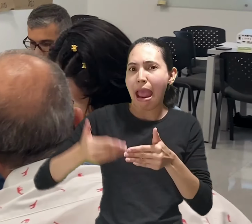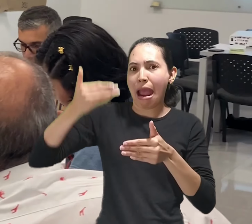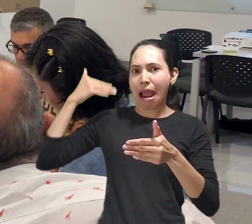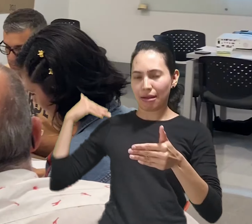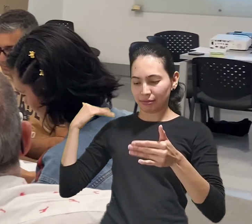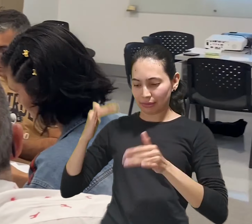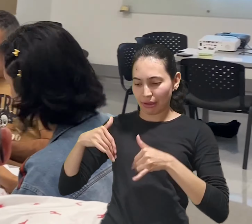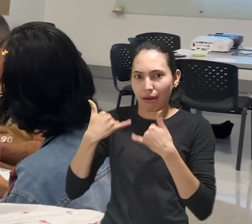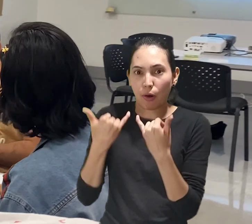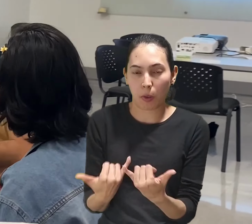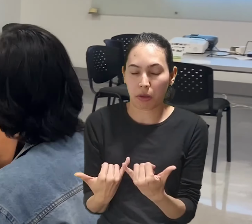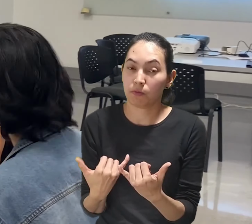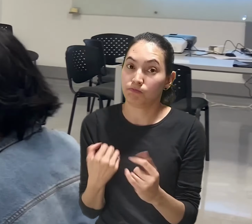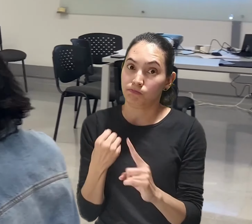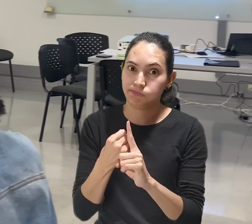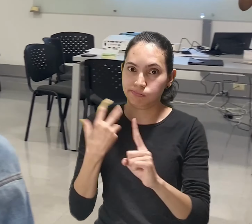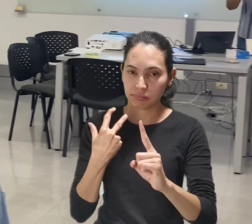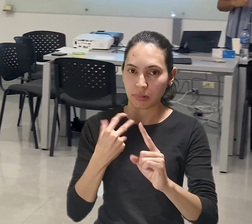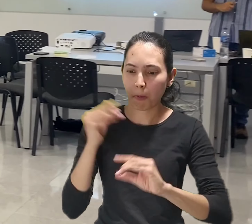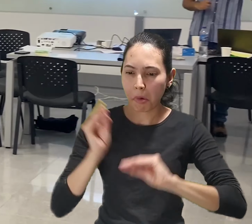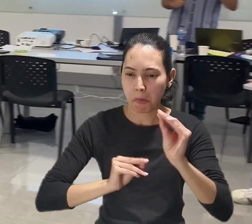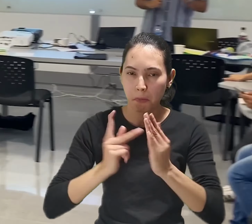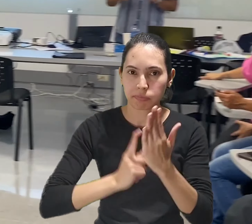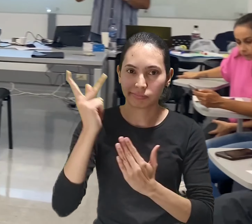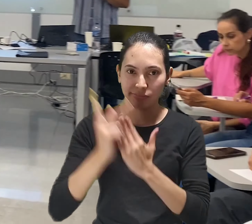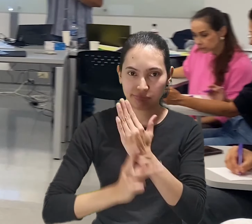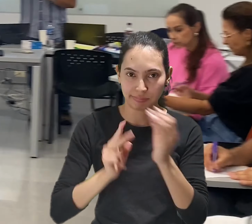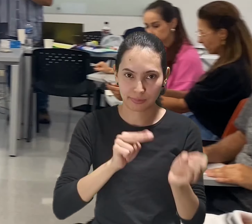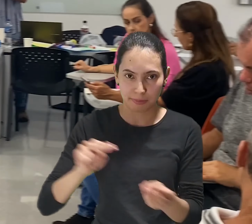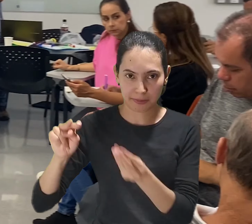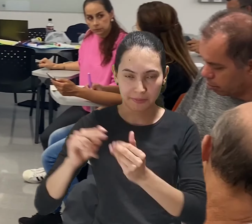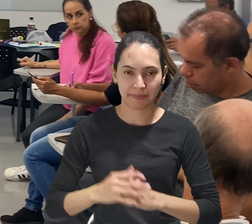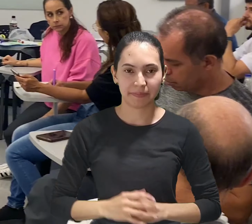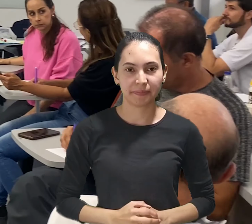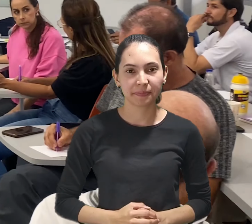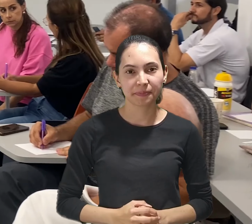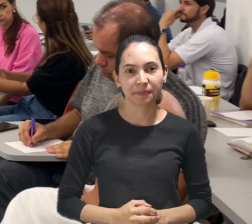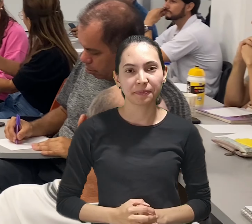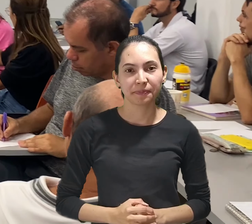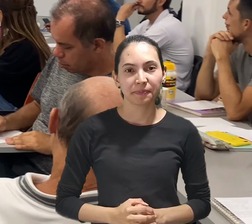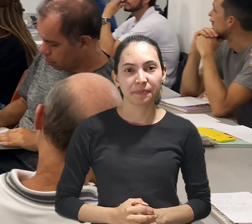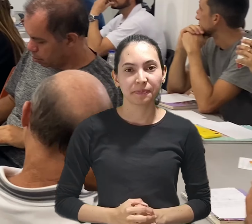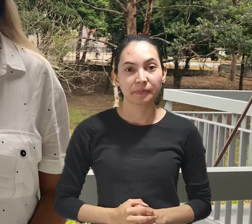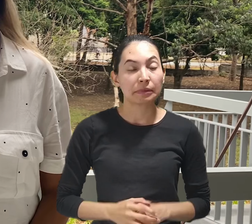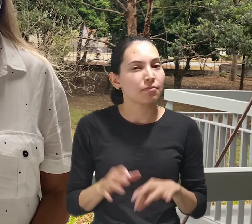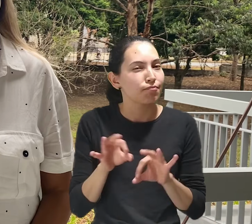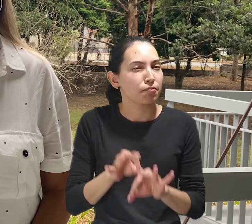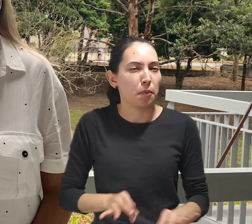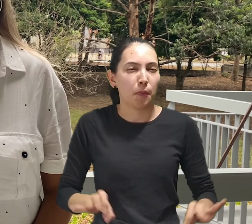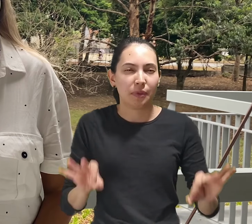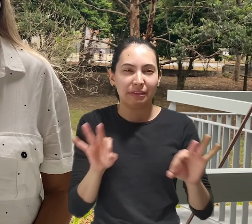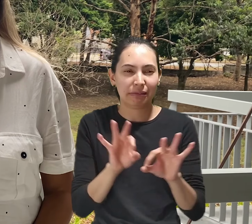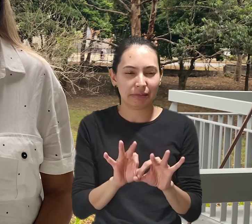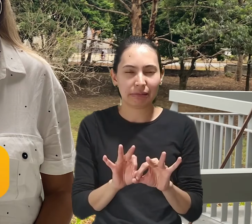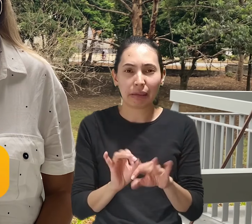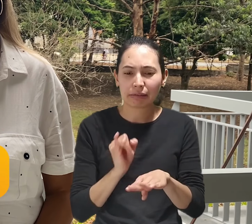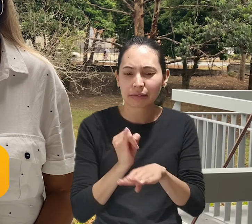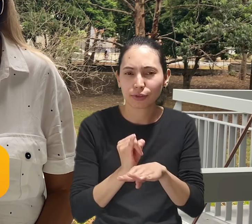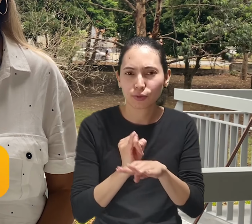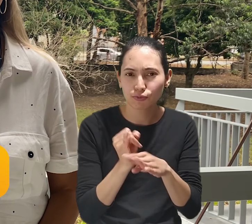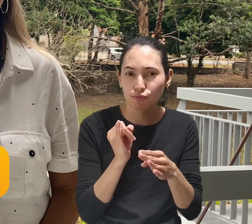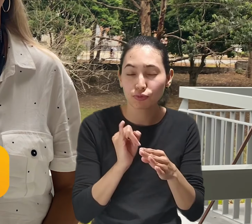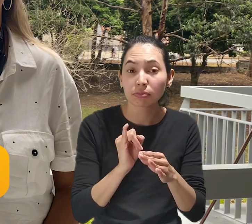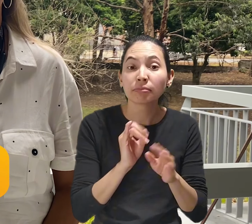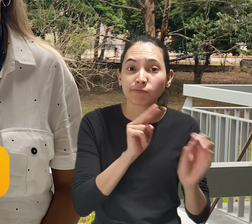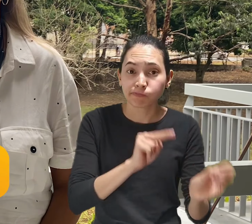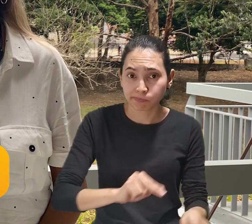esos momentos de pasado y de presente, creo que potencian bastante cualquier proyecto educativo. Lo más importante es reconocer la